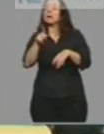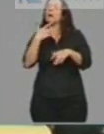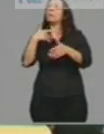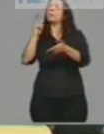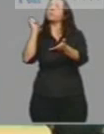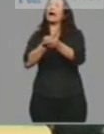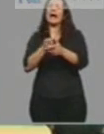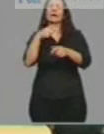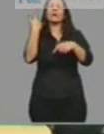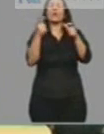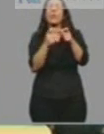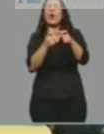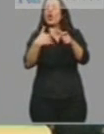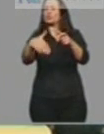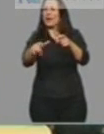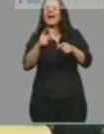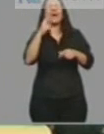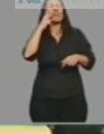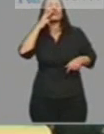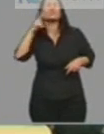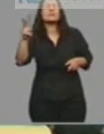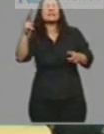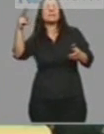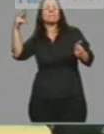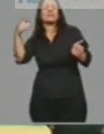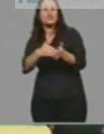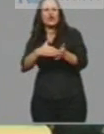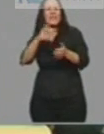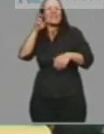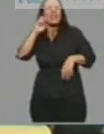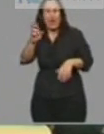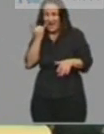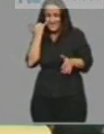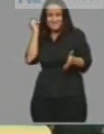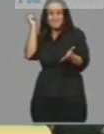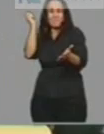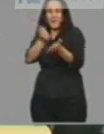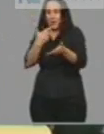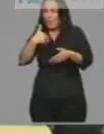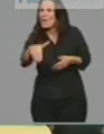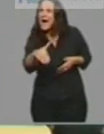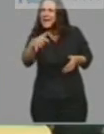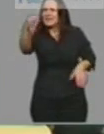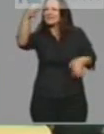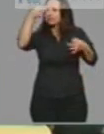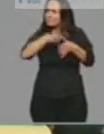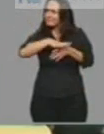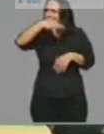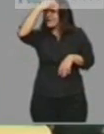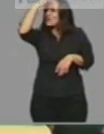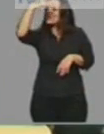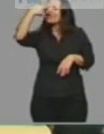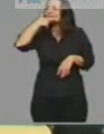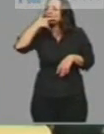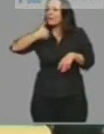pagar 2.000 millones de dólares cash, exactamente el día 12 de septiembre. Este es un